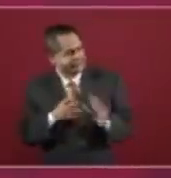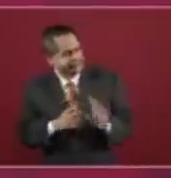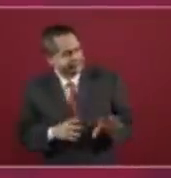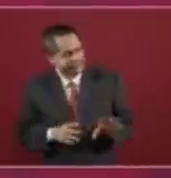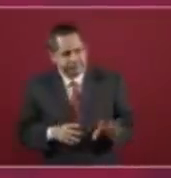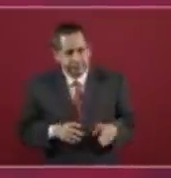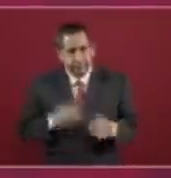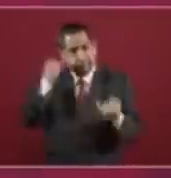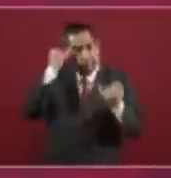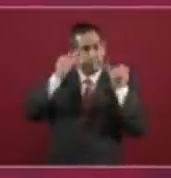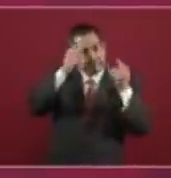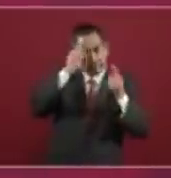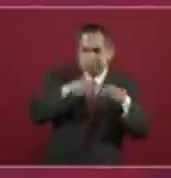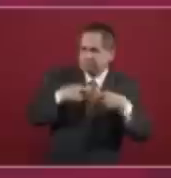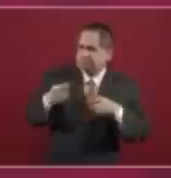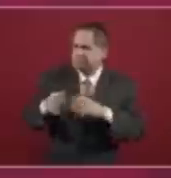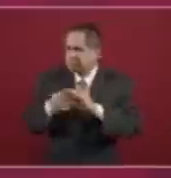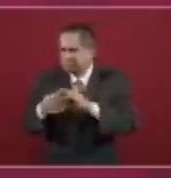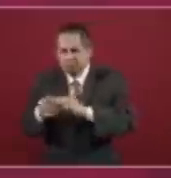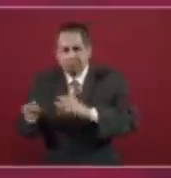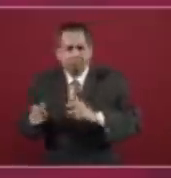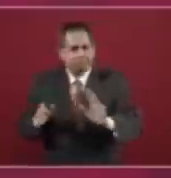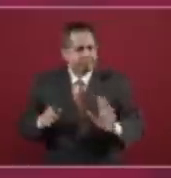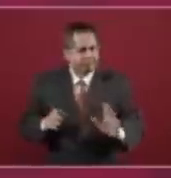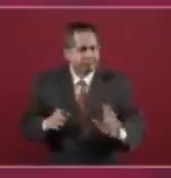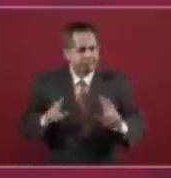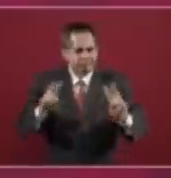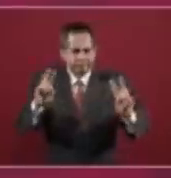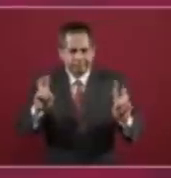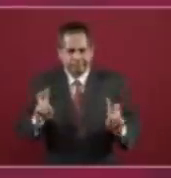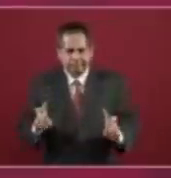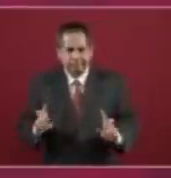de ideología y los temas